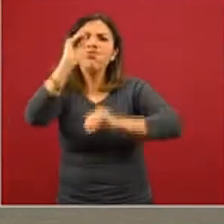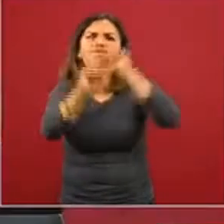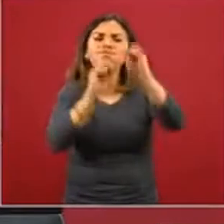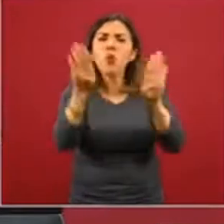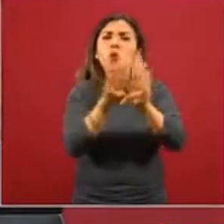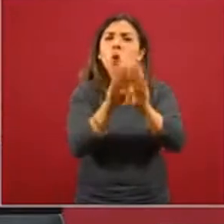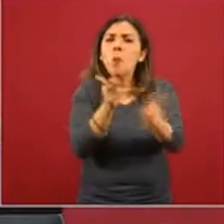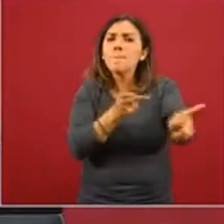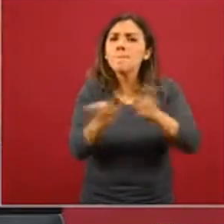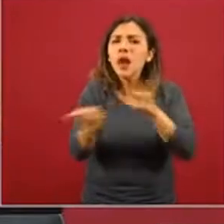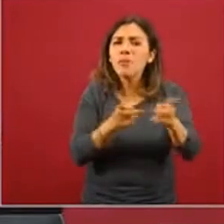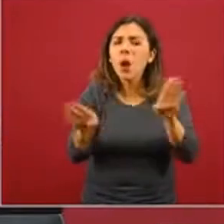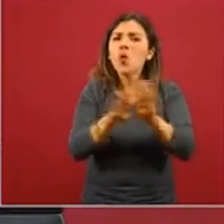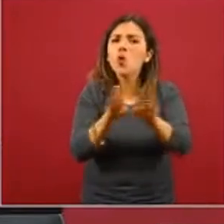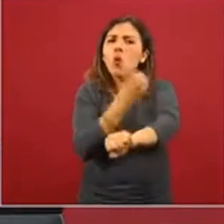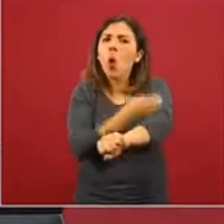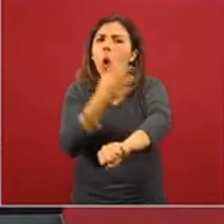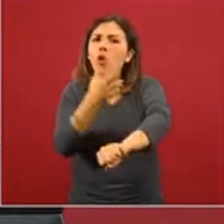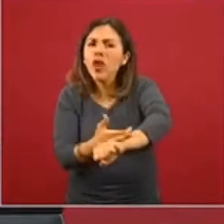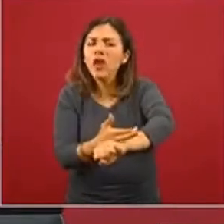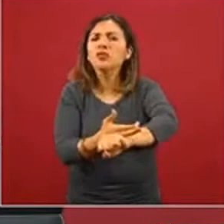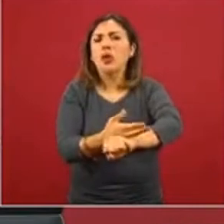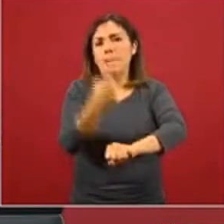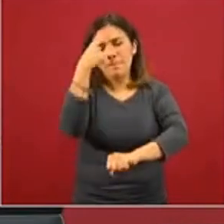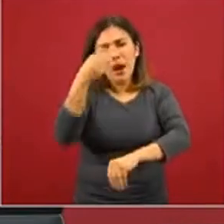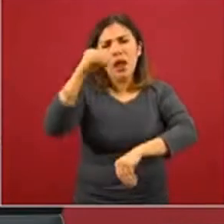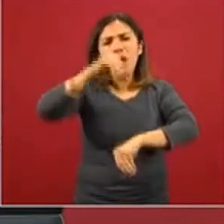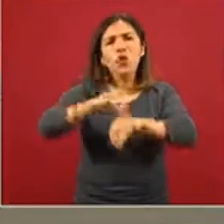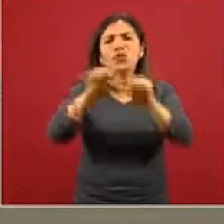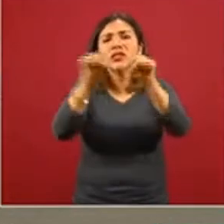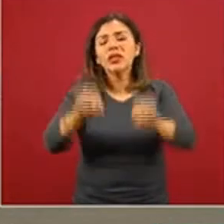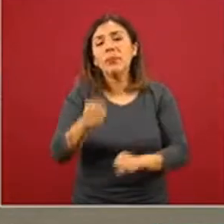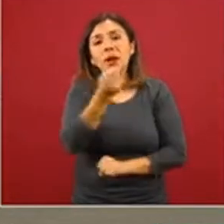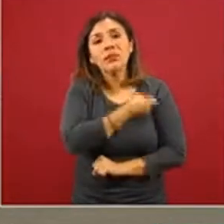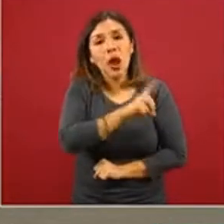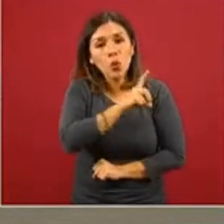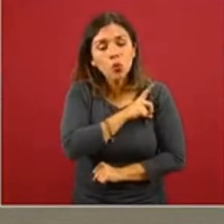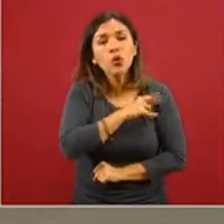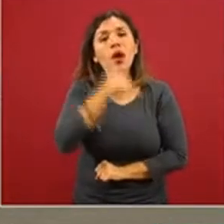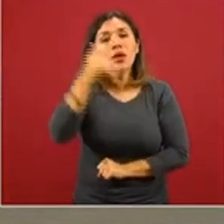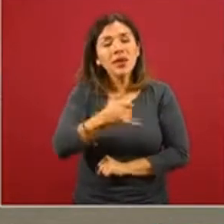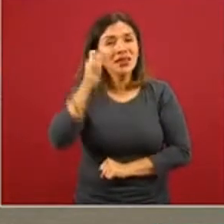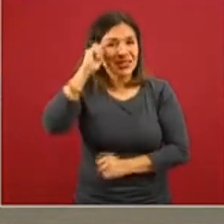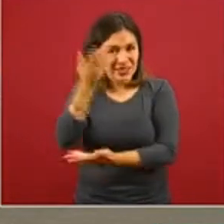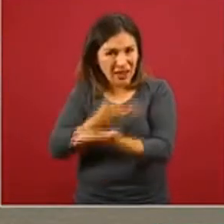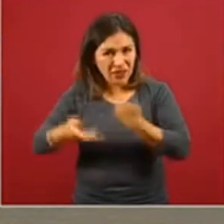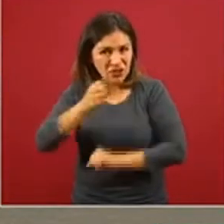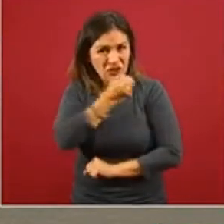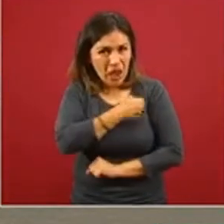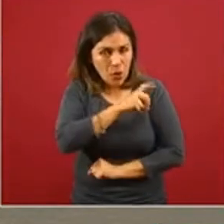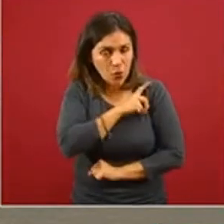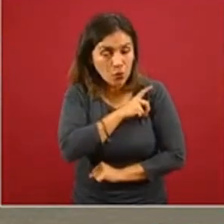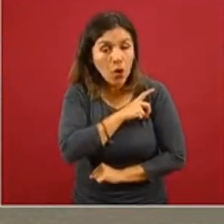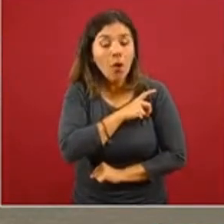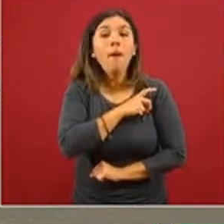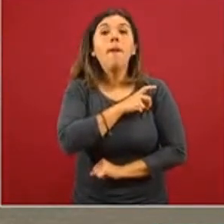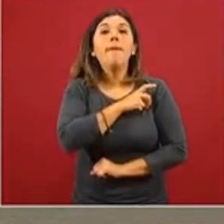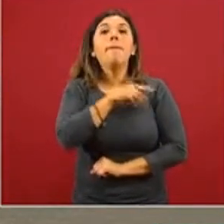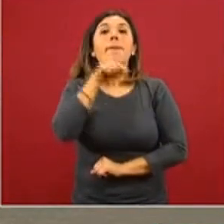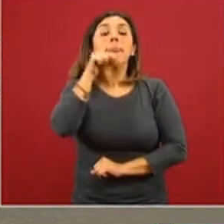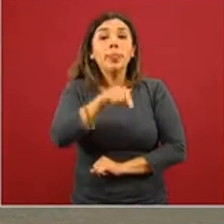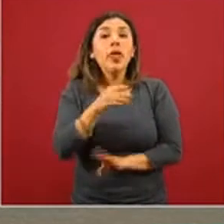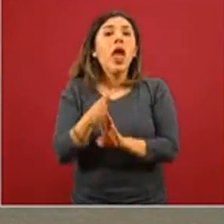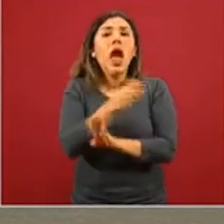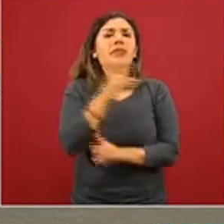sistemas de coordinación de los sistemas de salud o de los servicios de salud, que